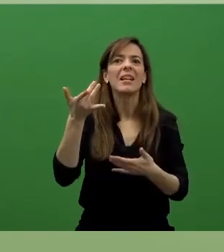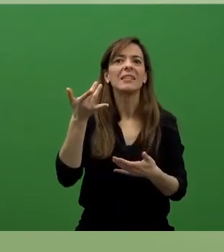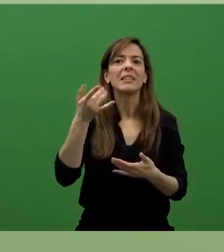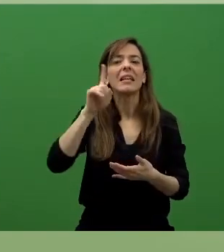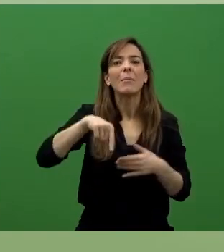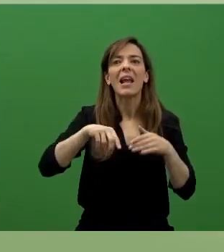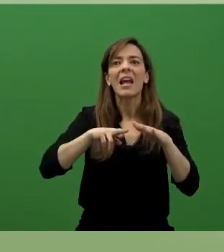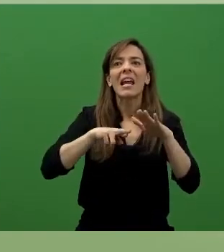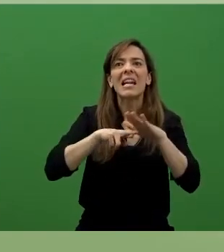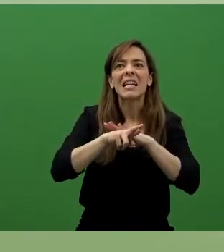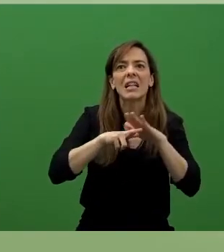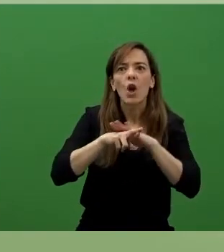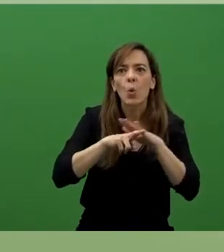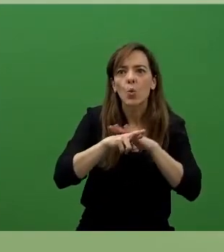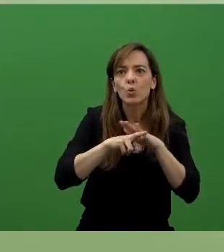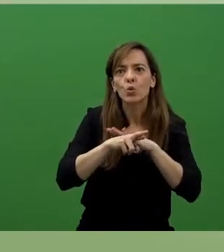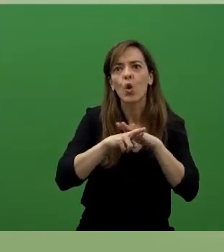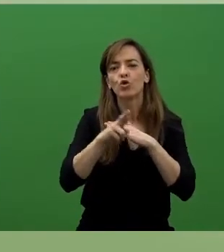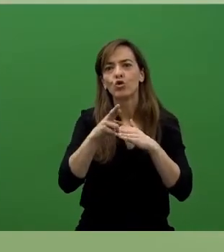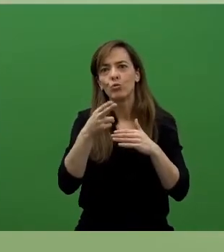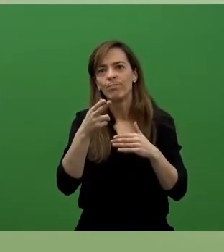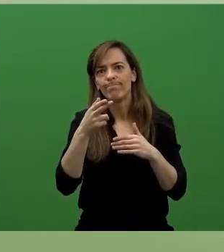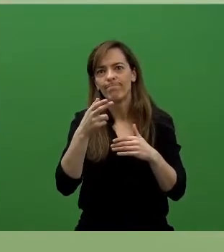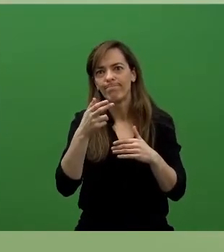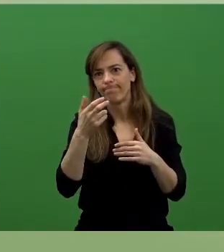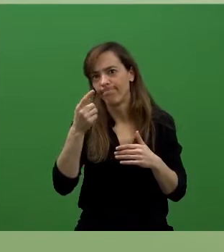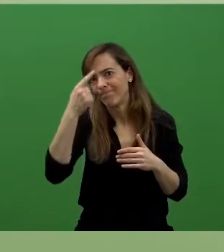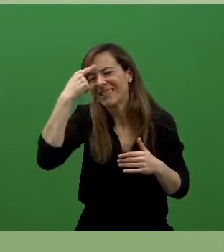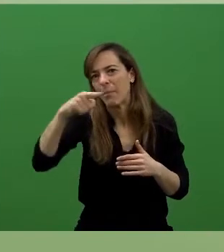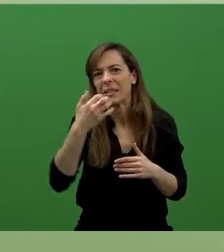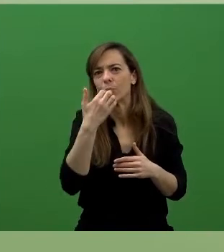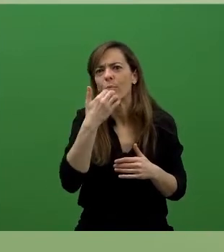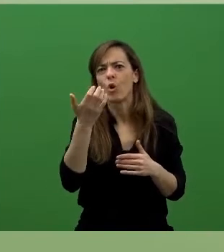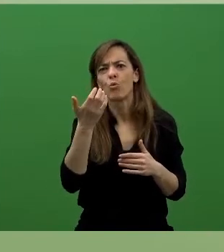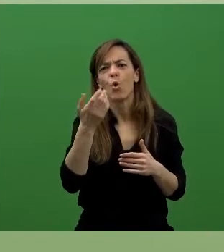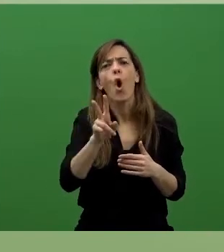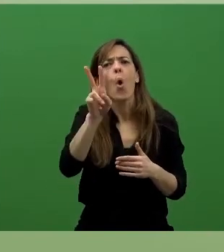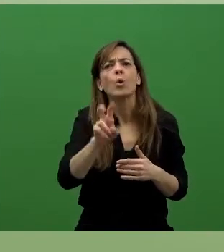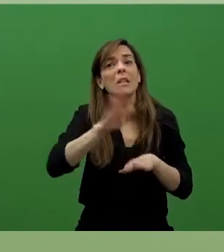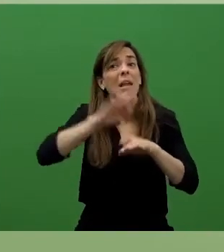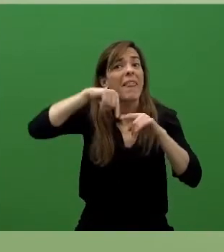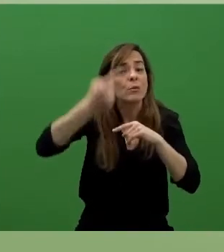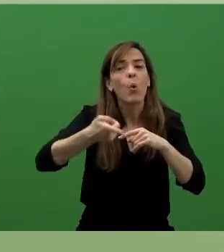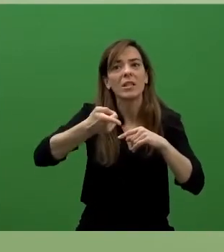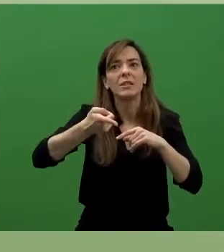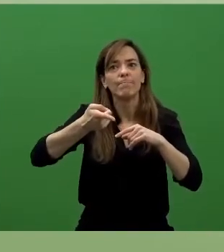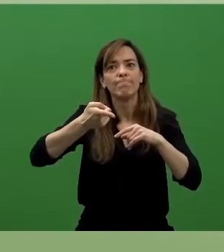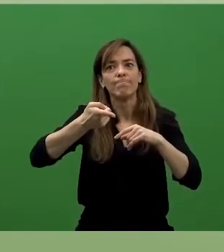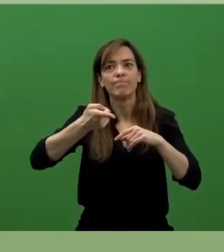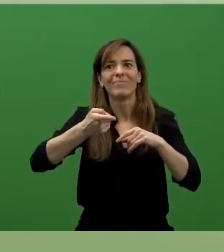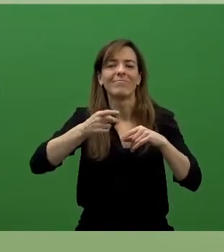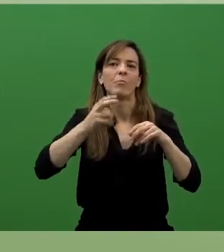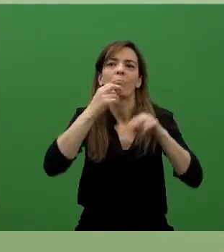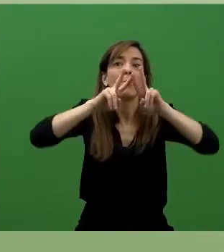también recursos de líneas celulares y modelos animales que, como sabéis, son muy útiles para poder hacer estudios, como por